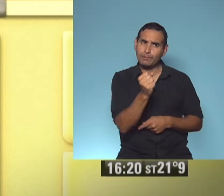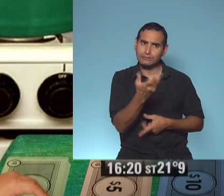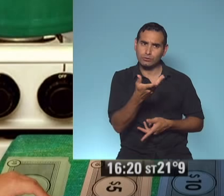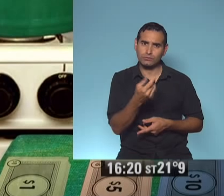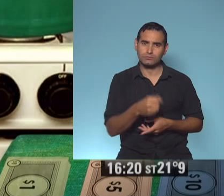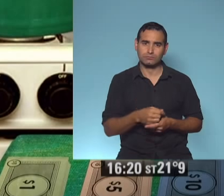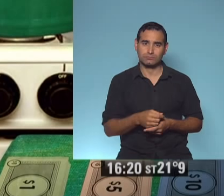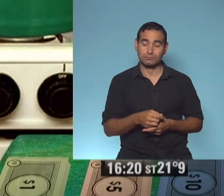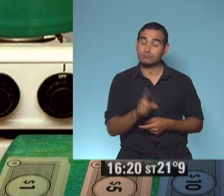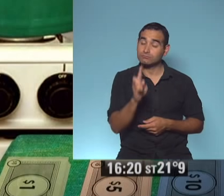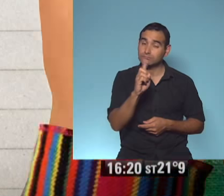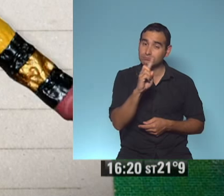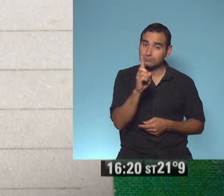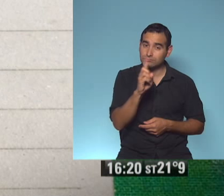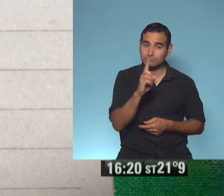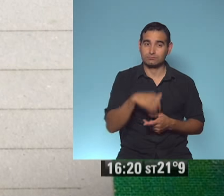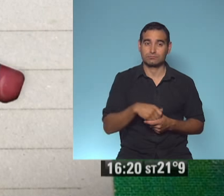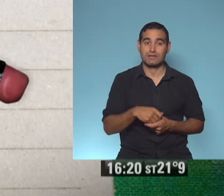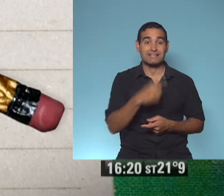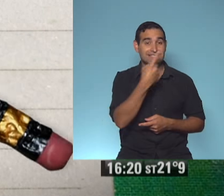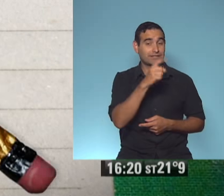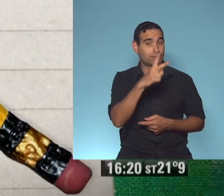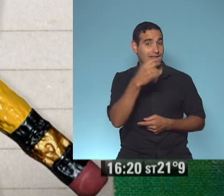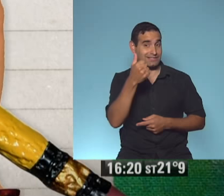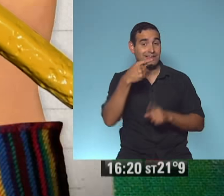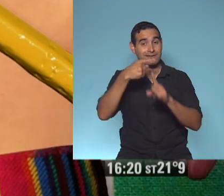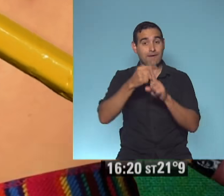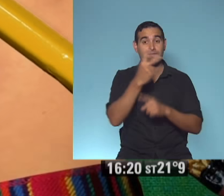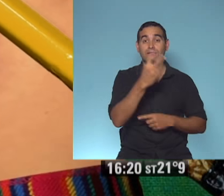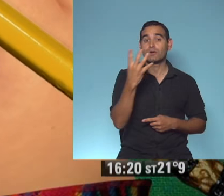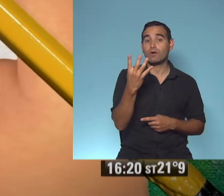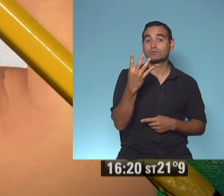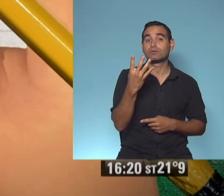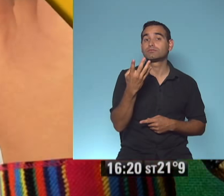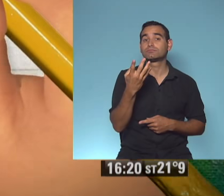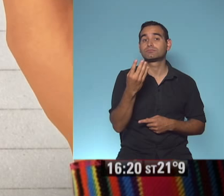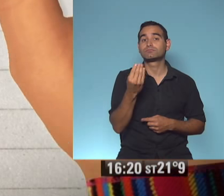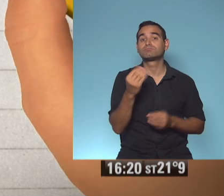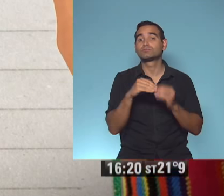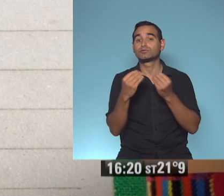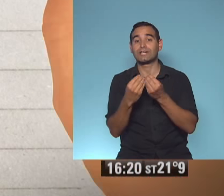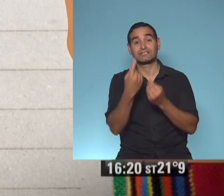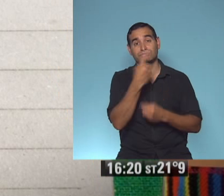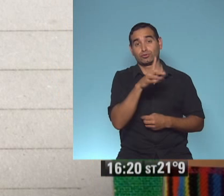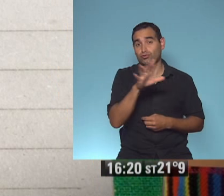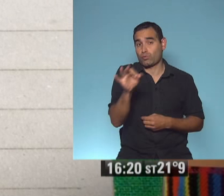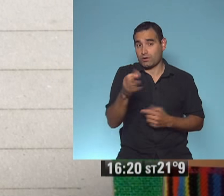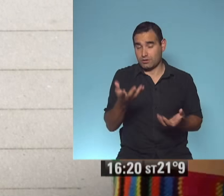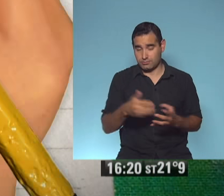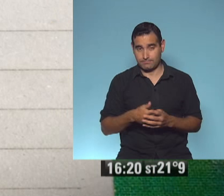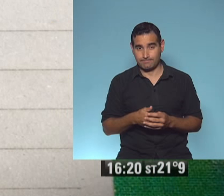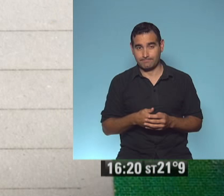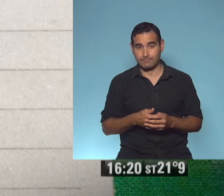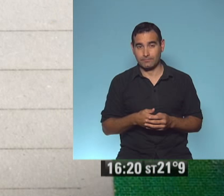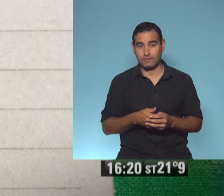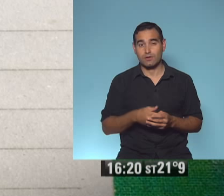pesos. No, señor. 126 más 24... suman 150.